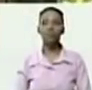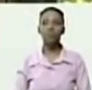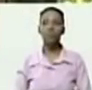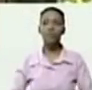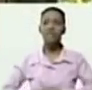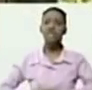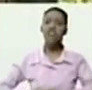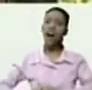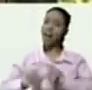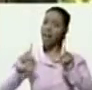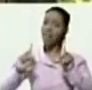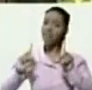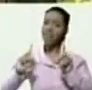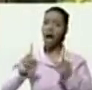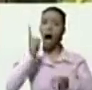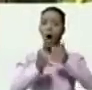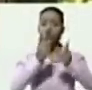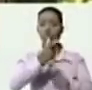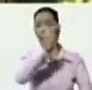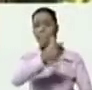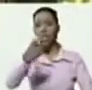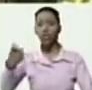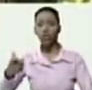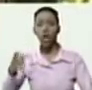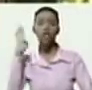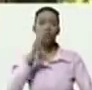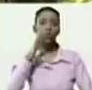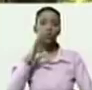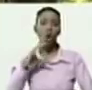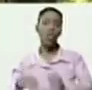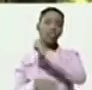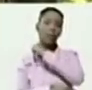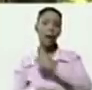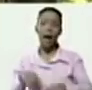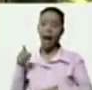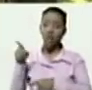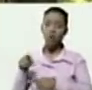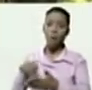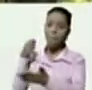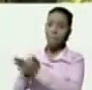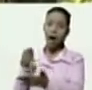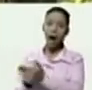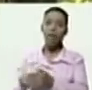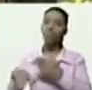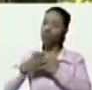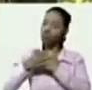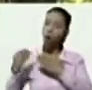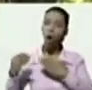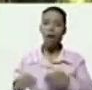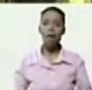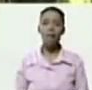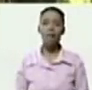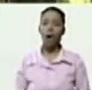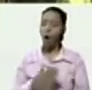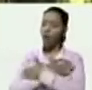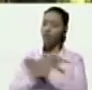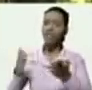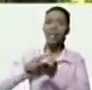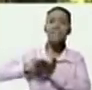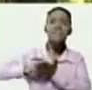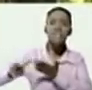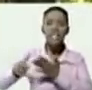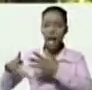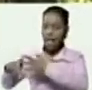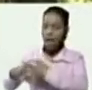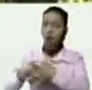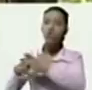Distinto a los mercenarios que ellos están usando, que tienen que pagarle, les pagan en dólares, les ofrecen visa para Estados